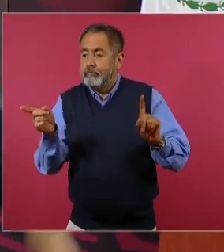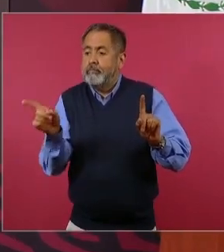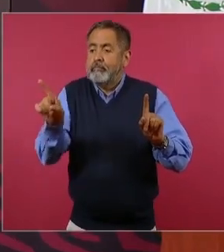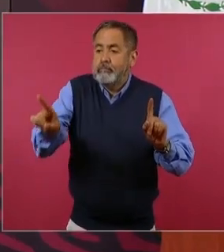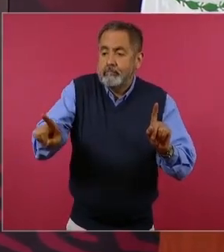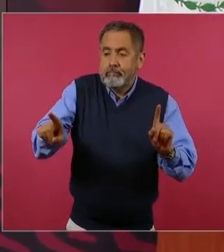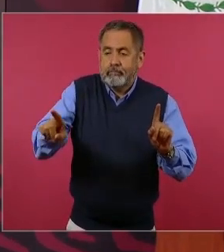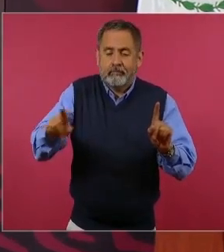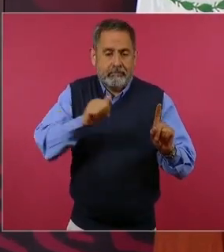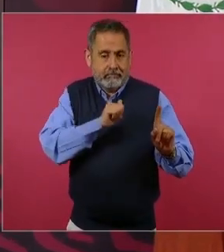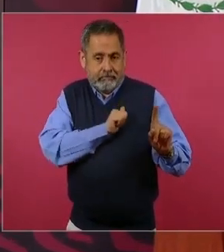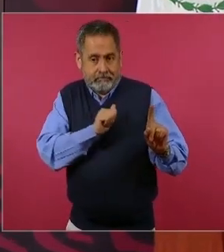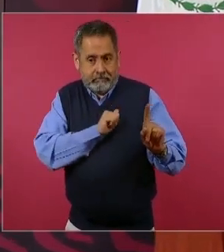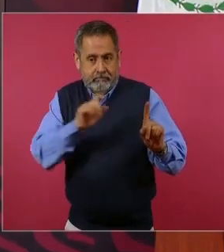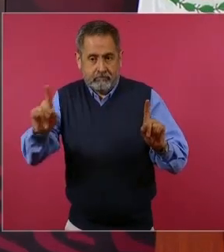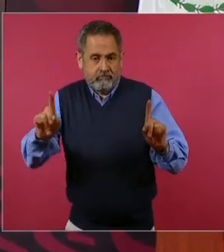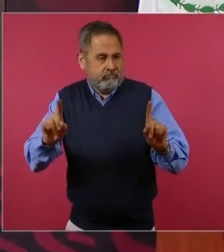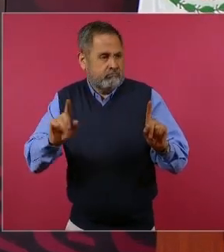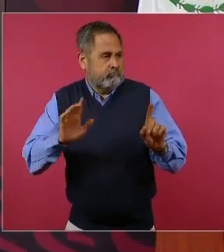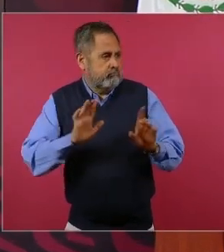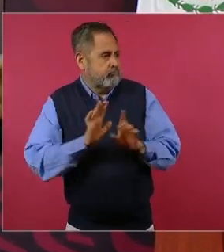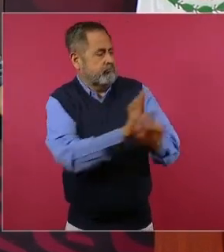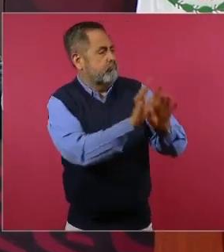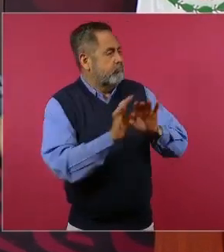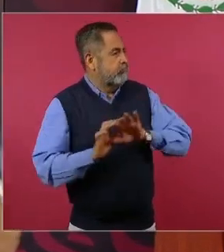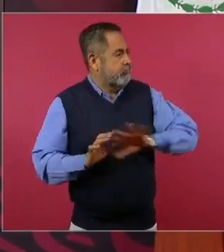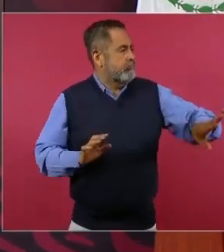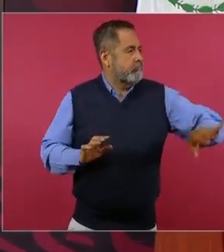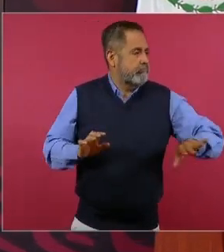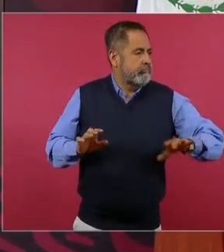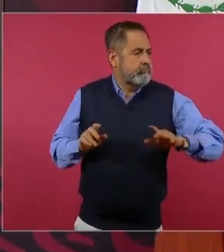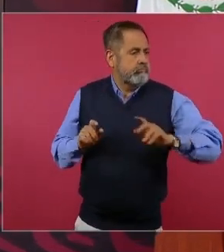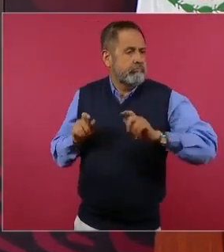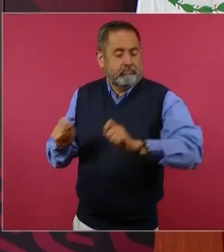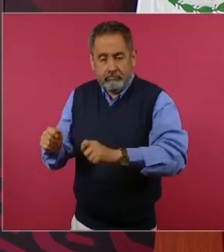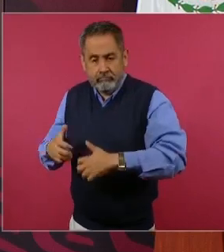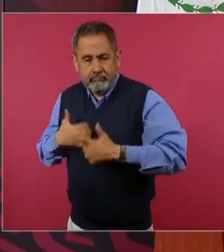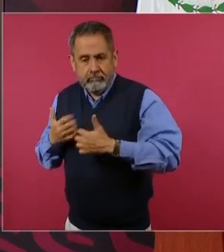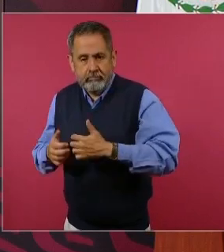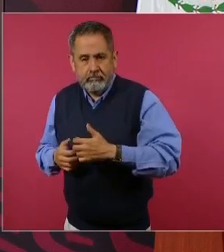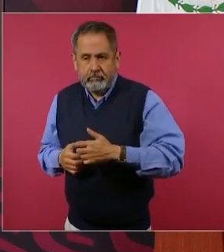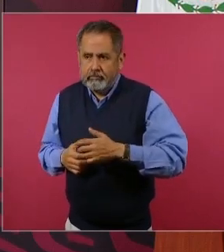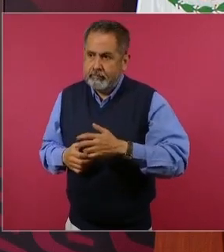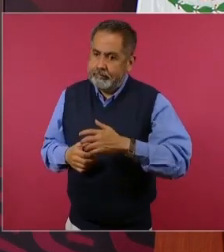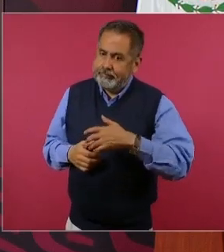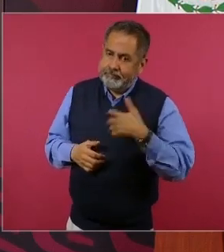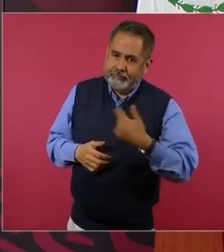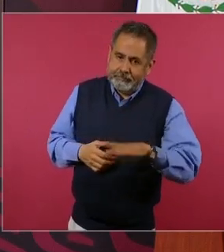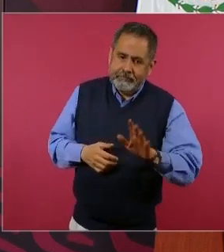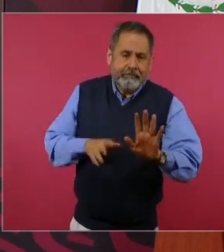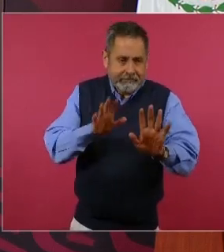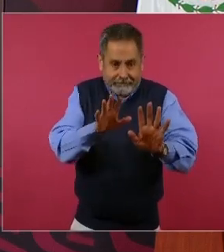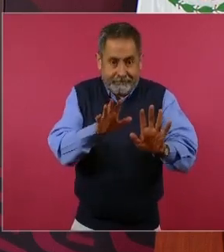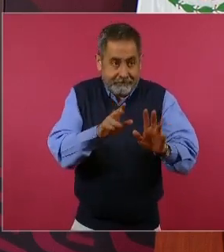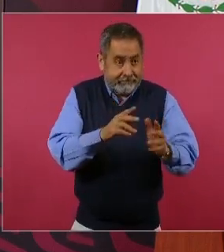Y ya, a partir de ahí ya, entonces yo no quiero que me empujen, o sea,